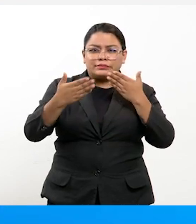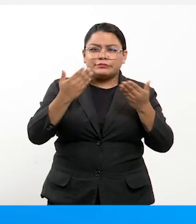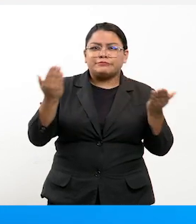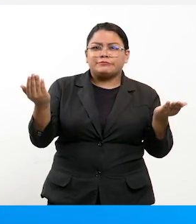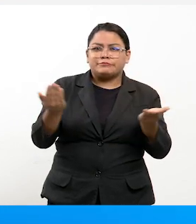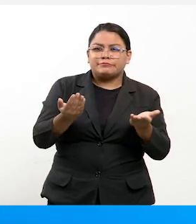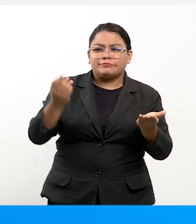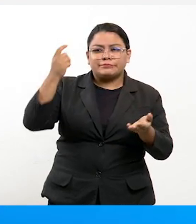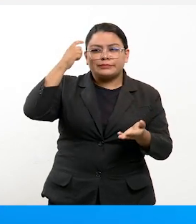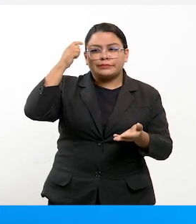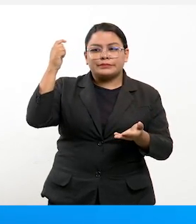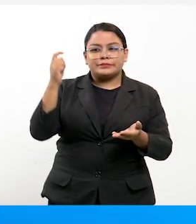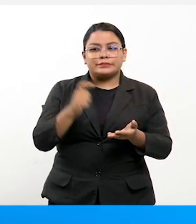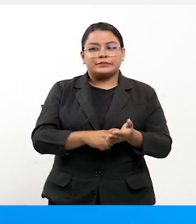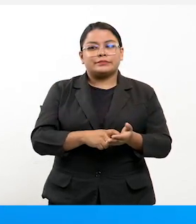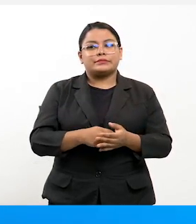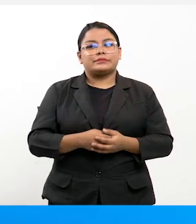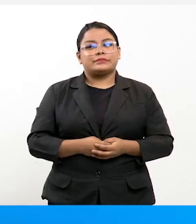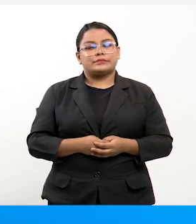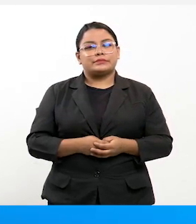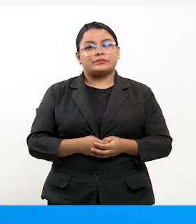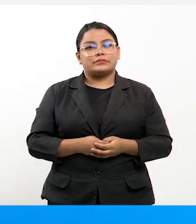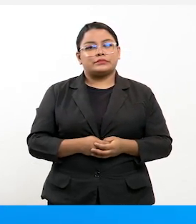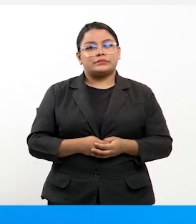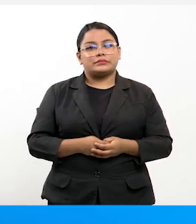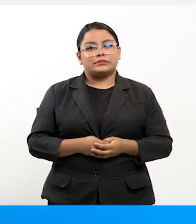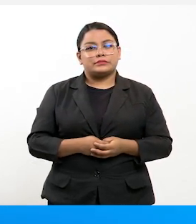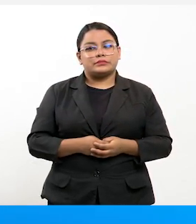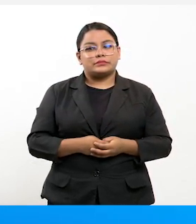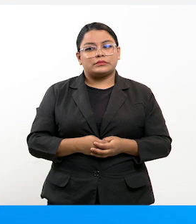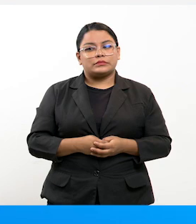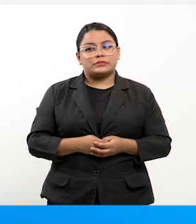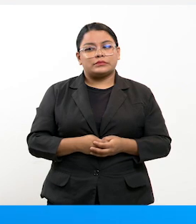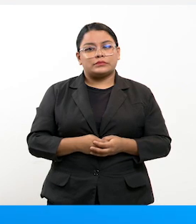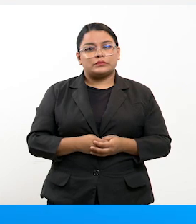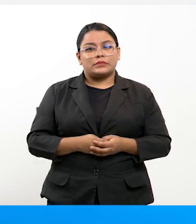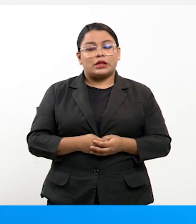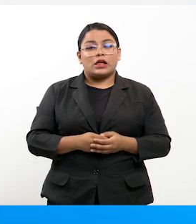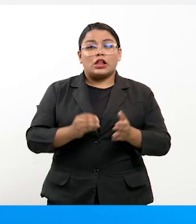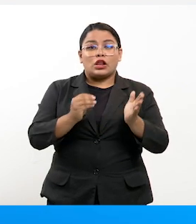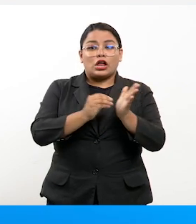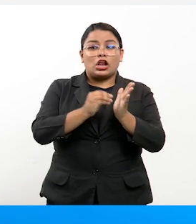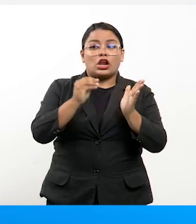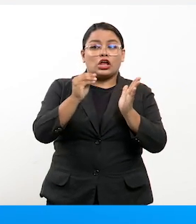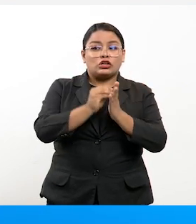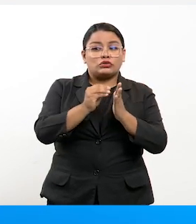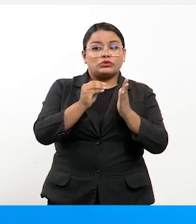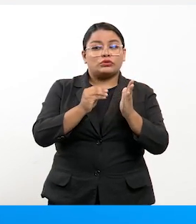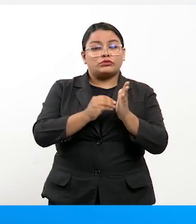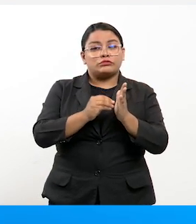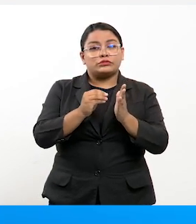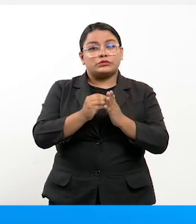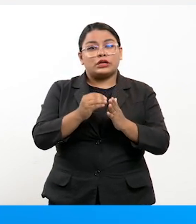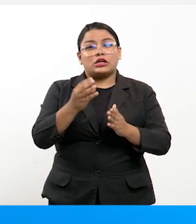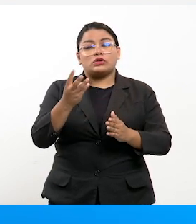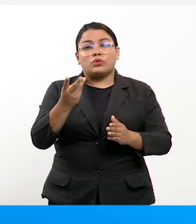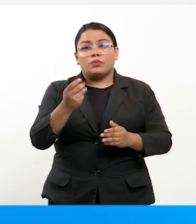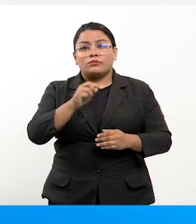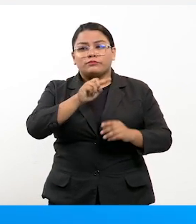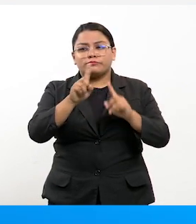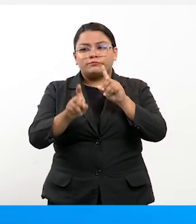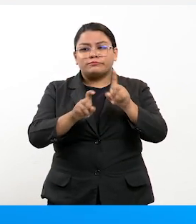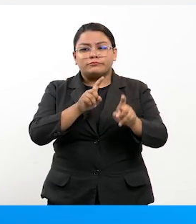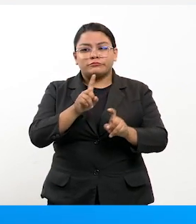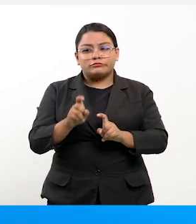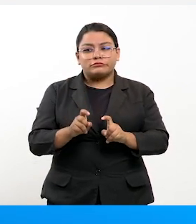realización de la prueba, la sección y asignación de puntajes, el número de ítem, así